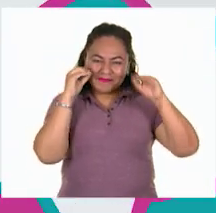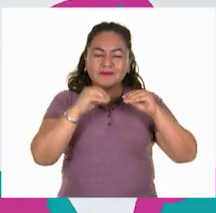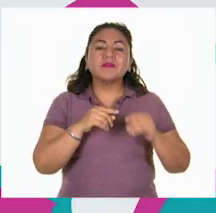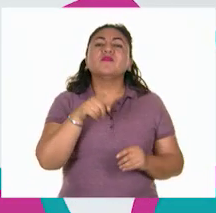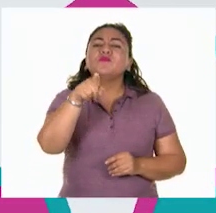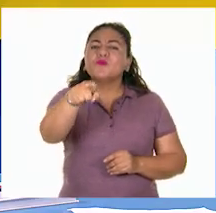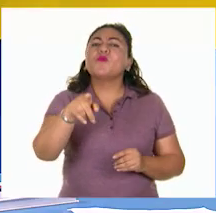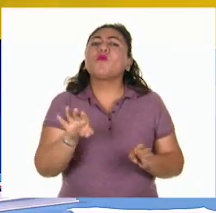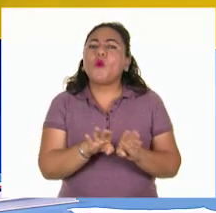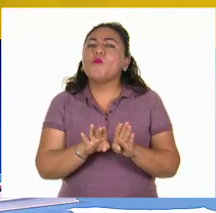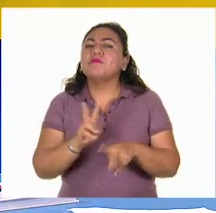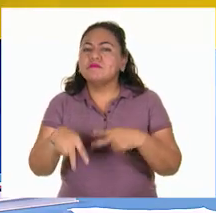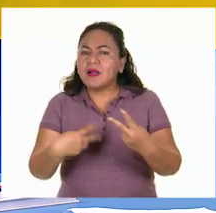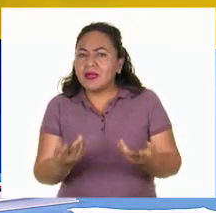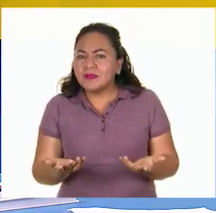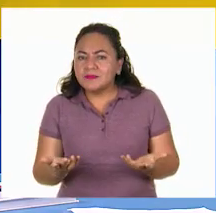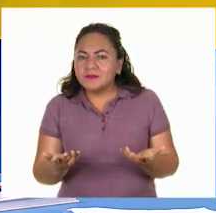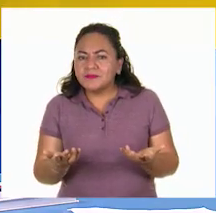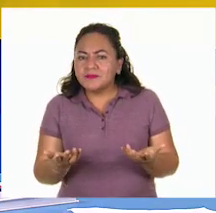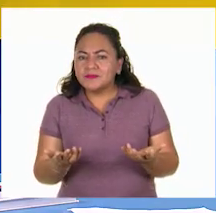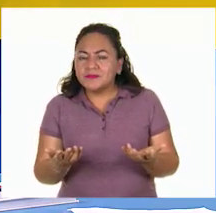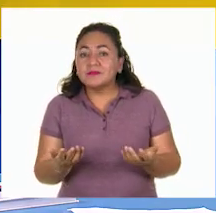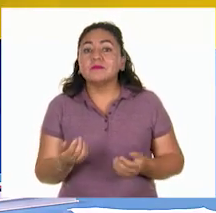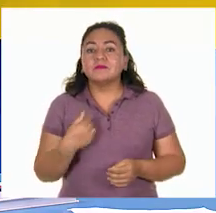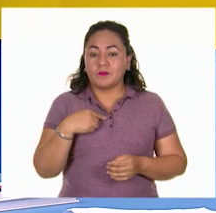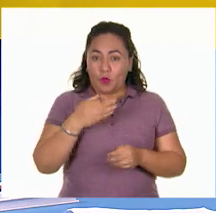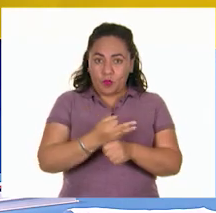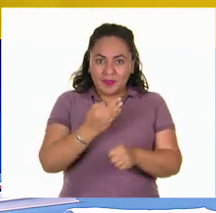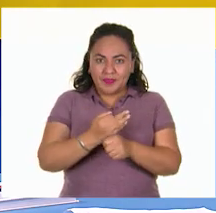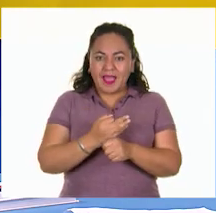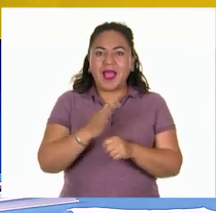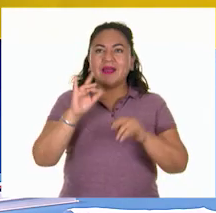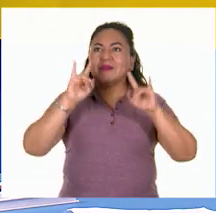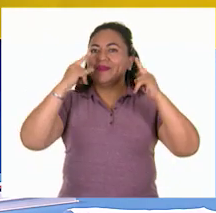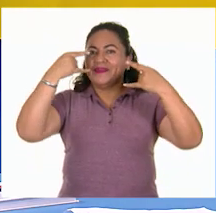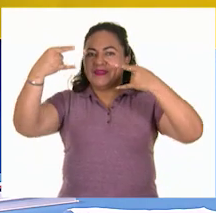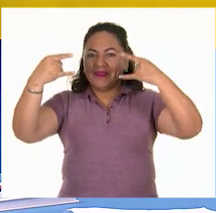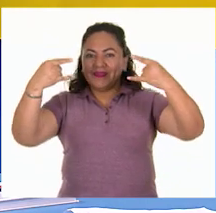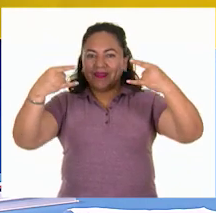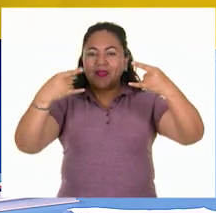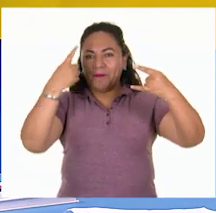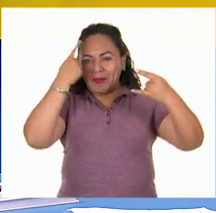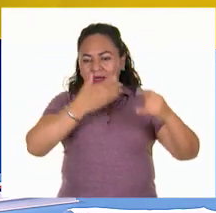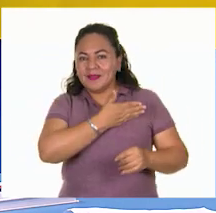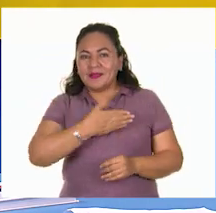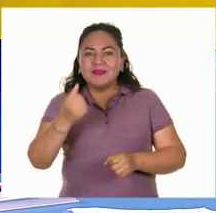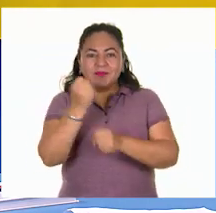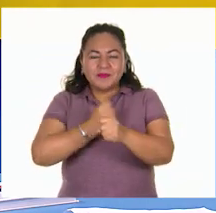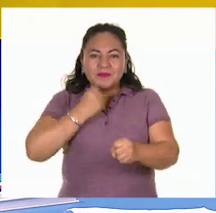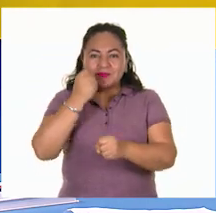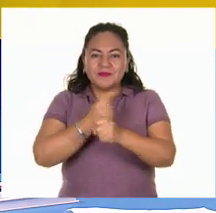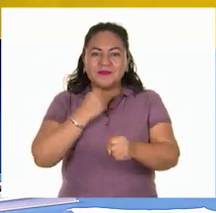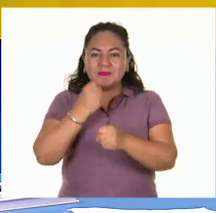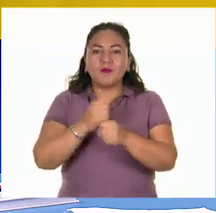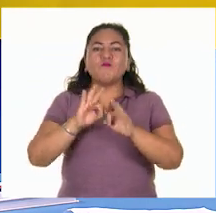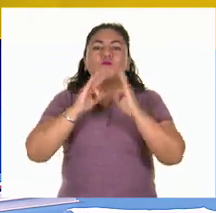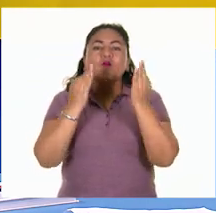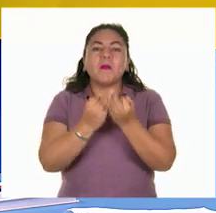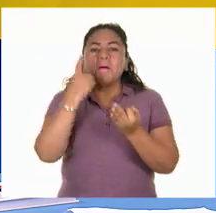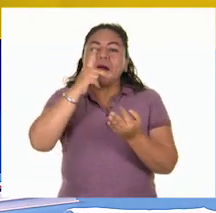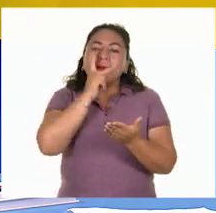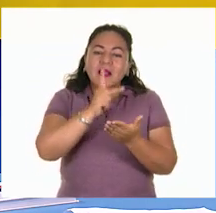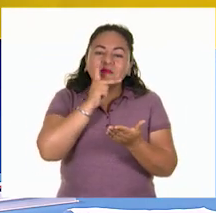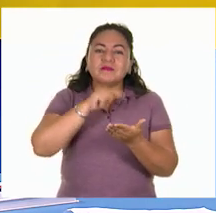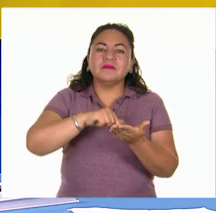fue? Es un buen momento para retomar el cuadro que hicimos durante el desarrollo de la práctica social del lenguaje